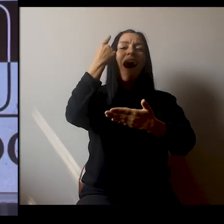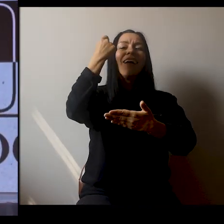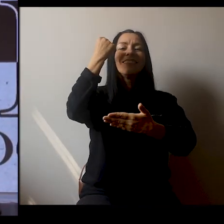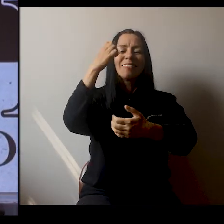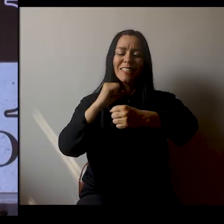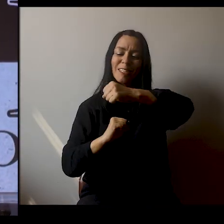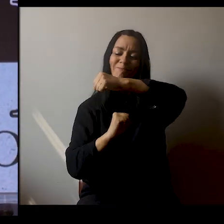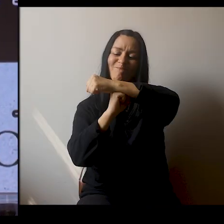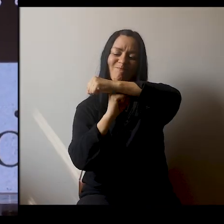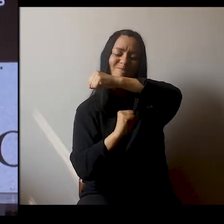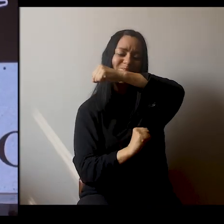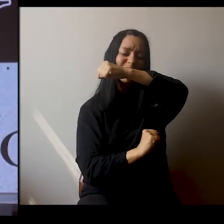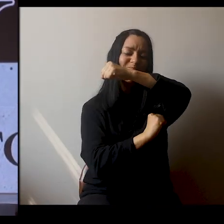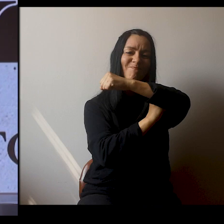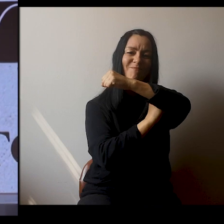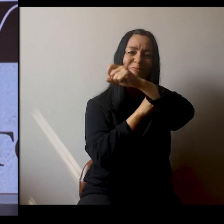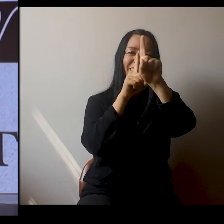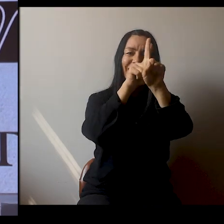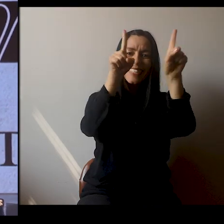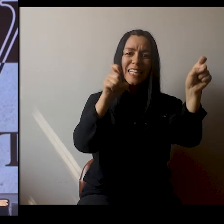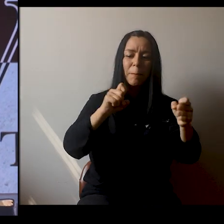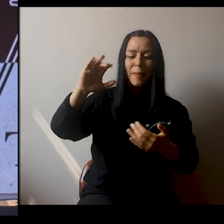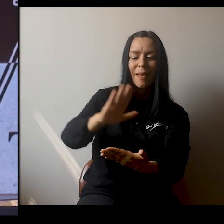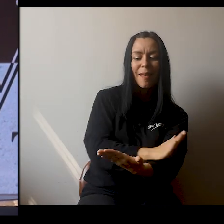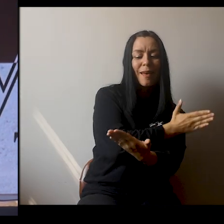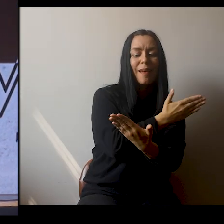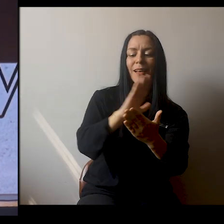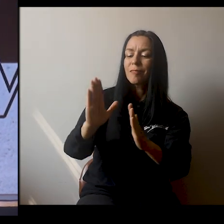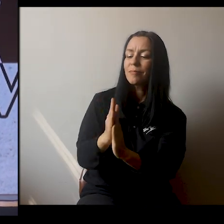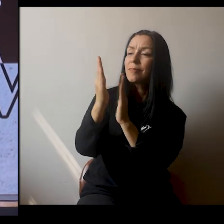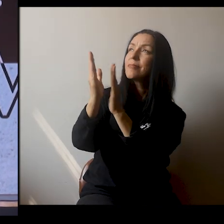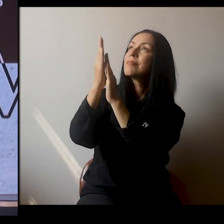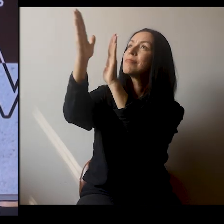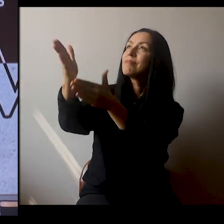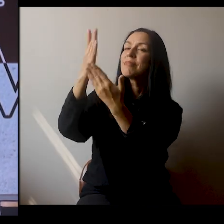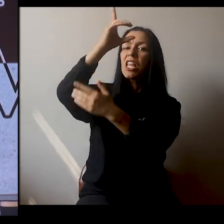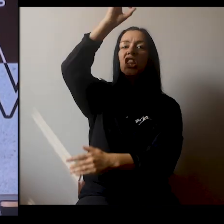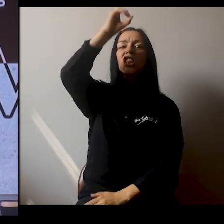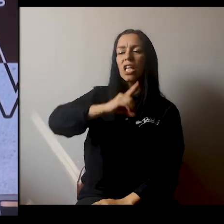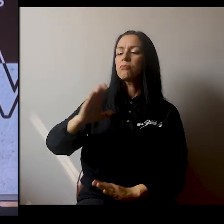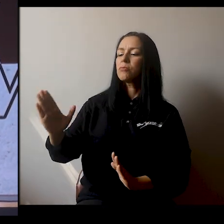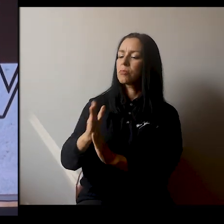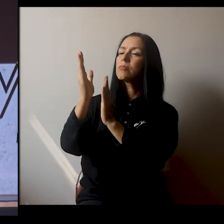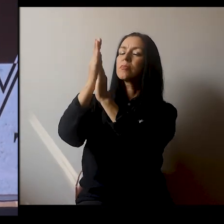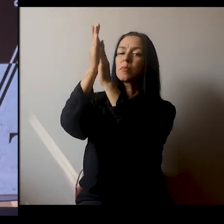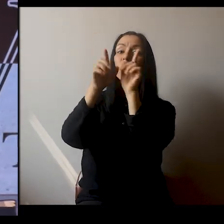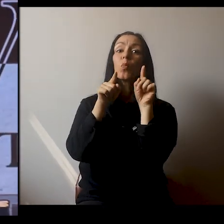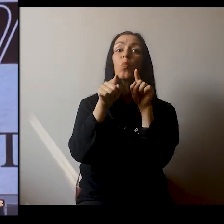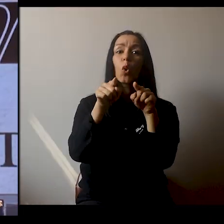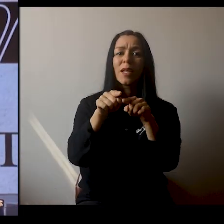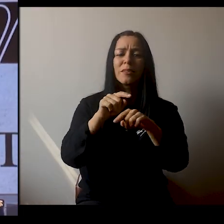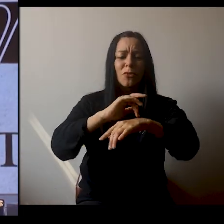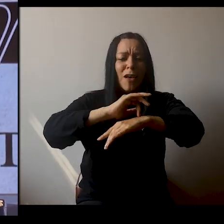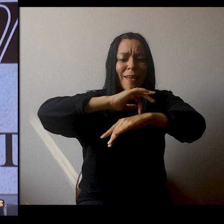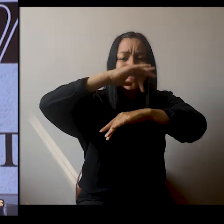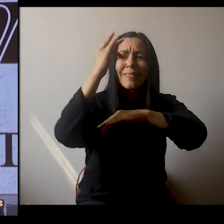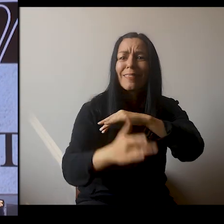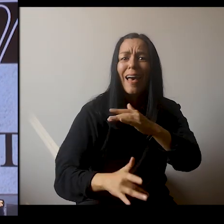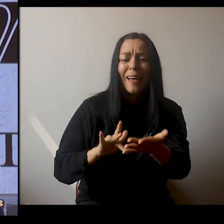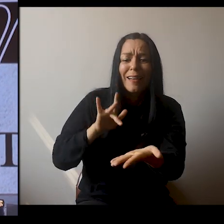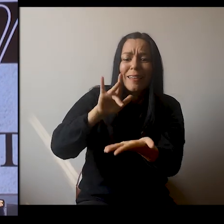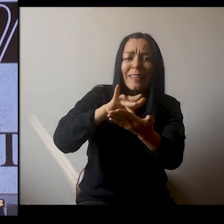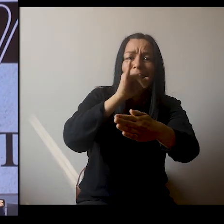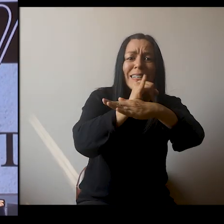el principio de la alabanza, yo decidí alabar en todo tiempo. Y precisamente por eso, a los que llegaron tarde